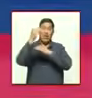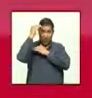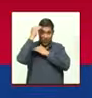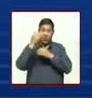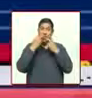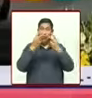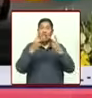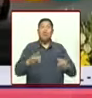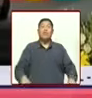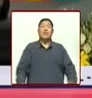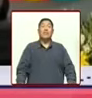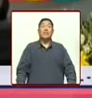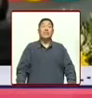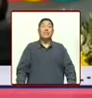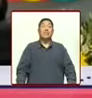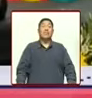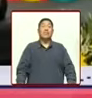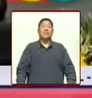Cruz. Veamos, por favor.